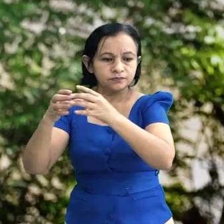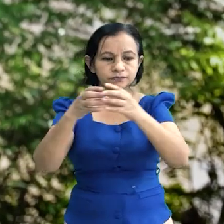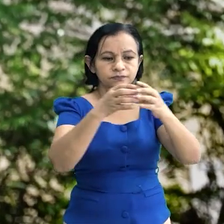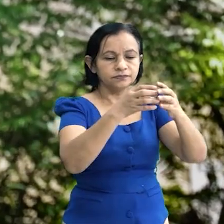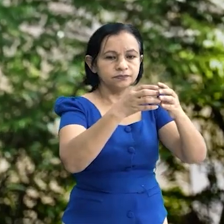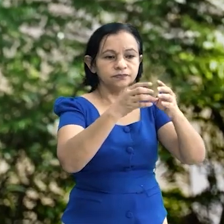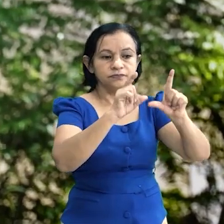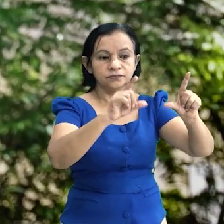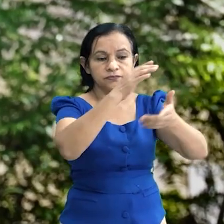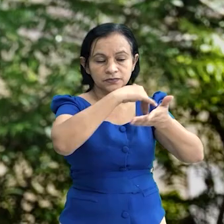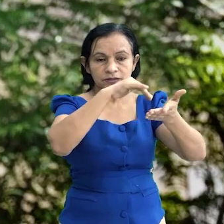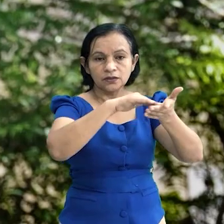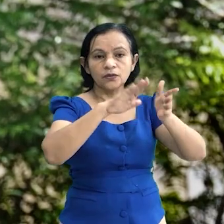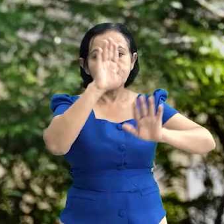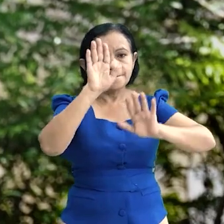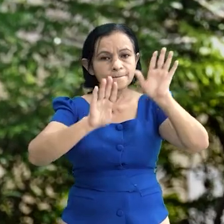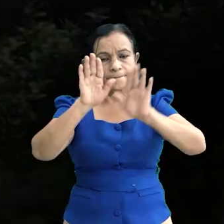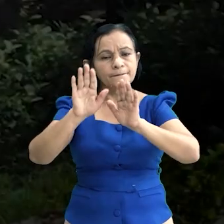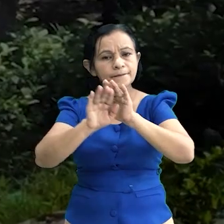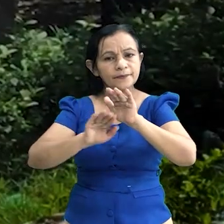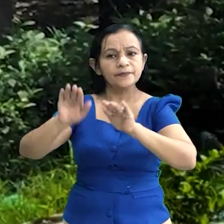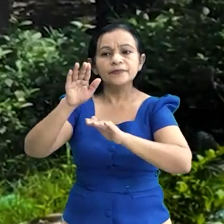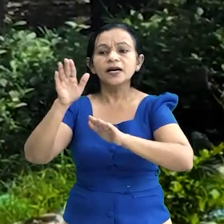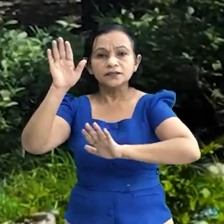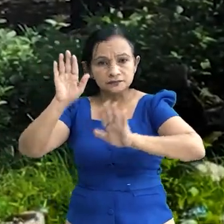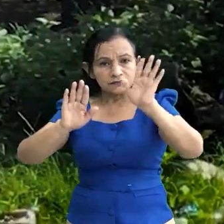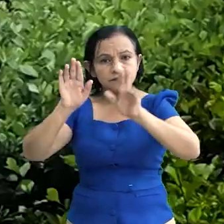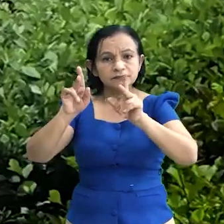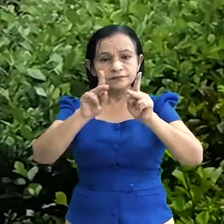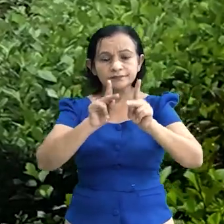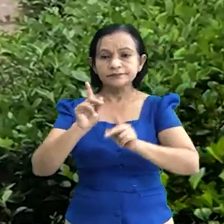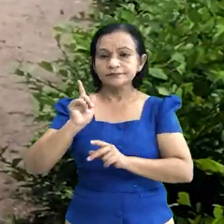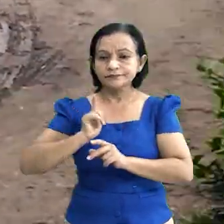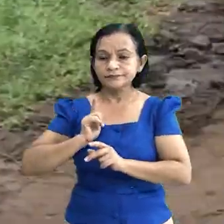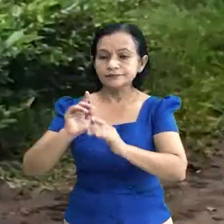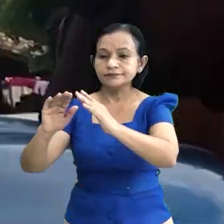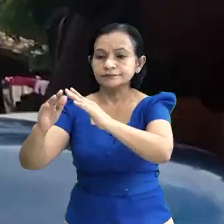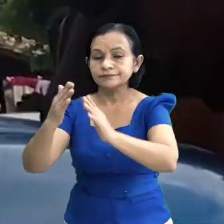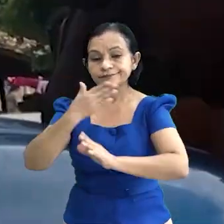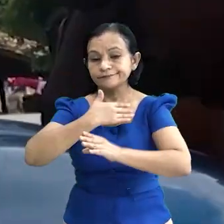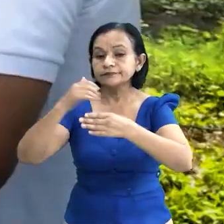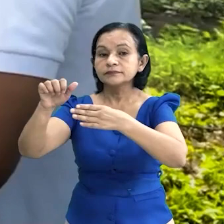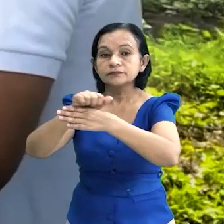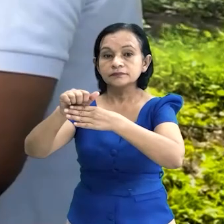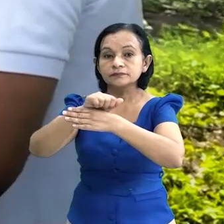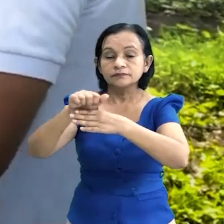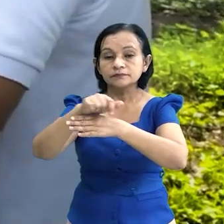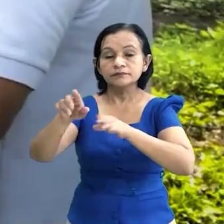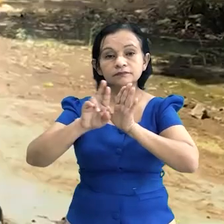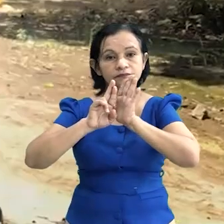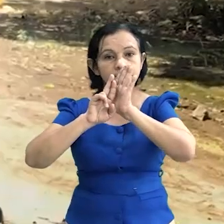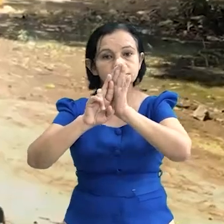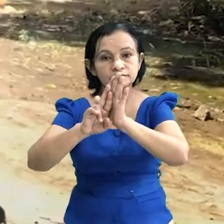de participar de una manera más activa. Contar con comunidades mejor preparadas para la